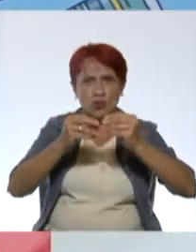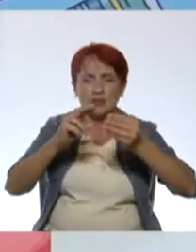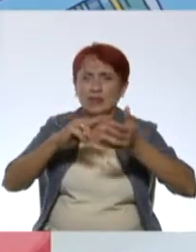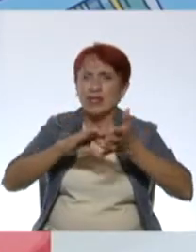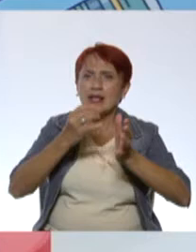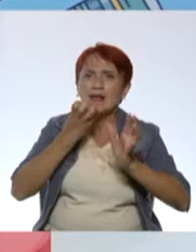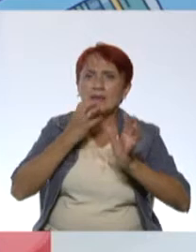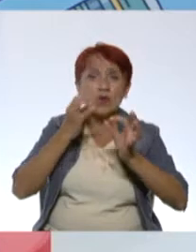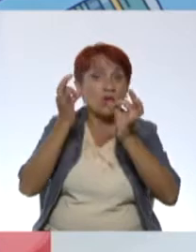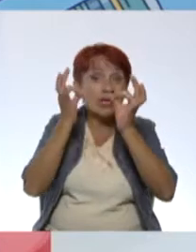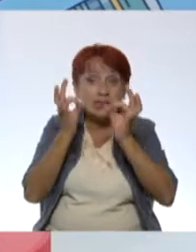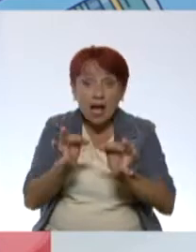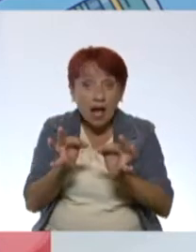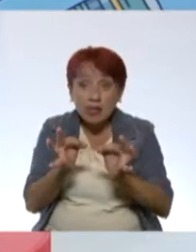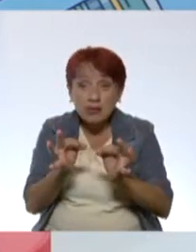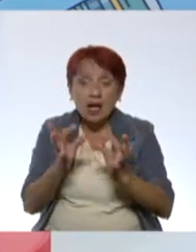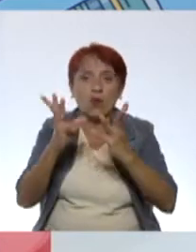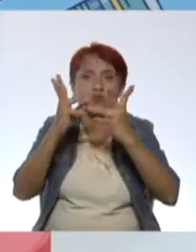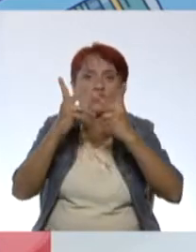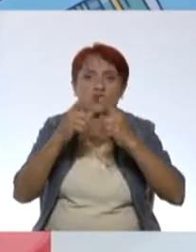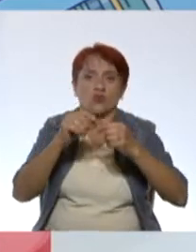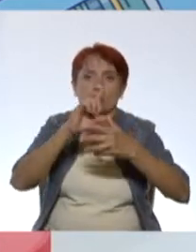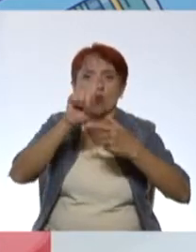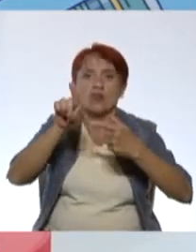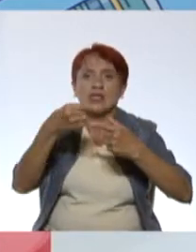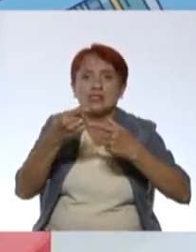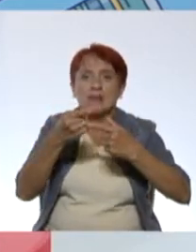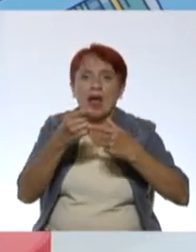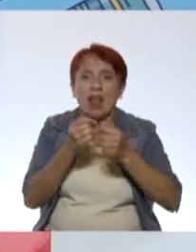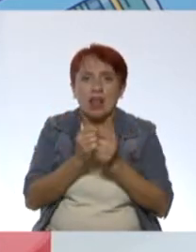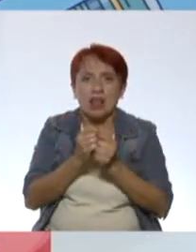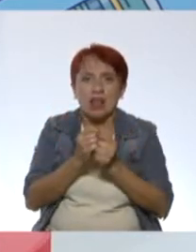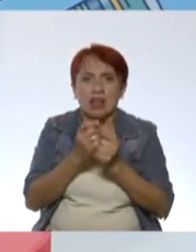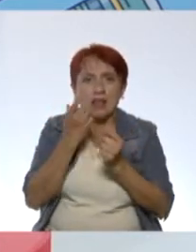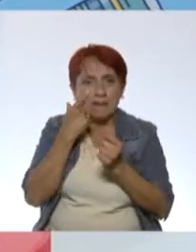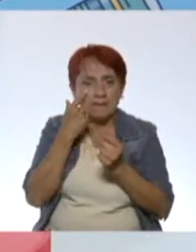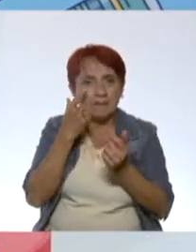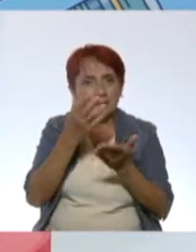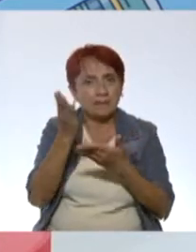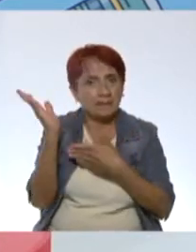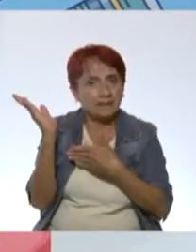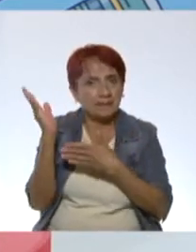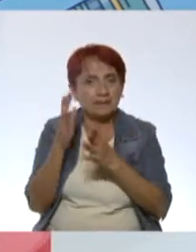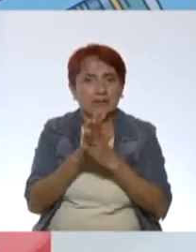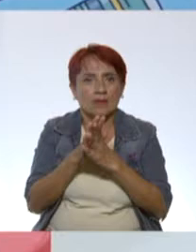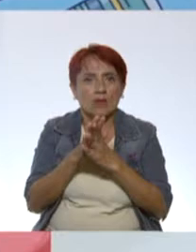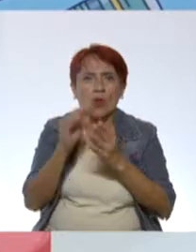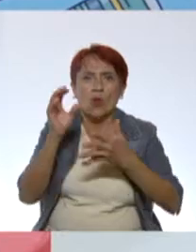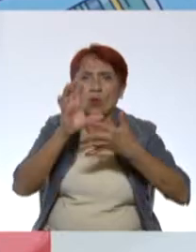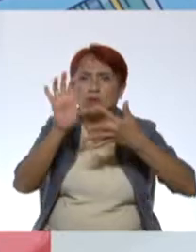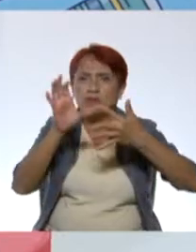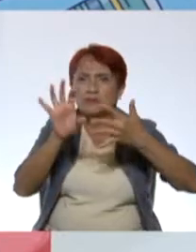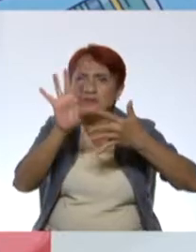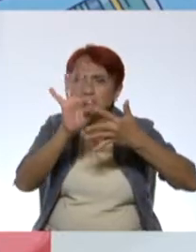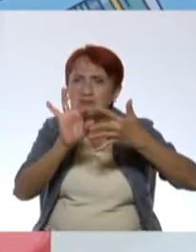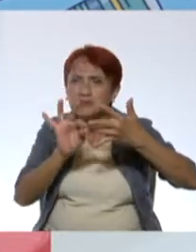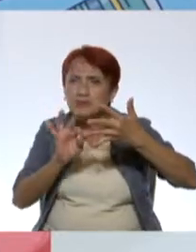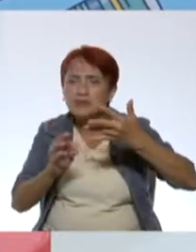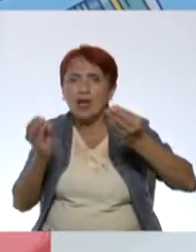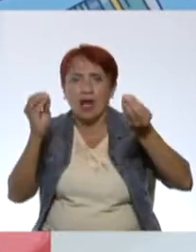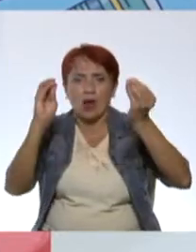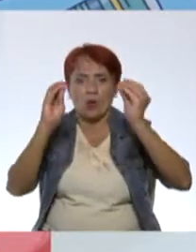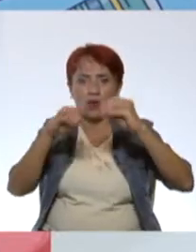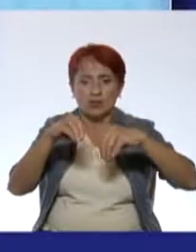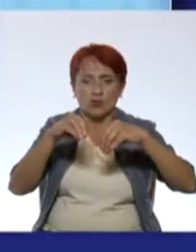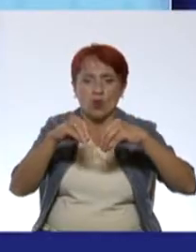ende, si no es exacta, genera un número decimal. Si podemos ver, fíjense cómo se clasifican las